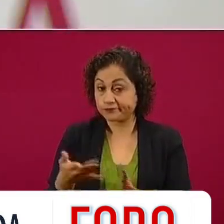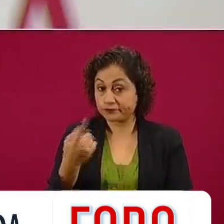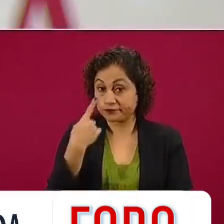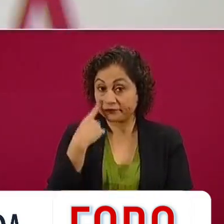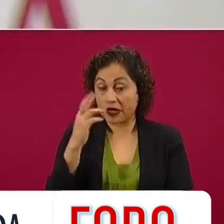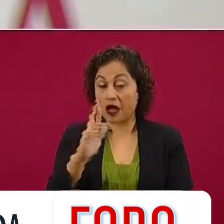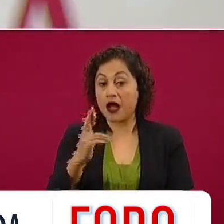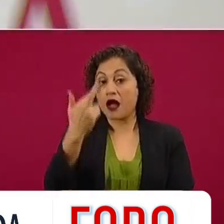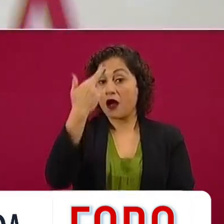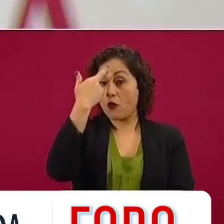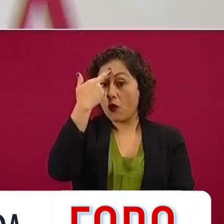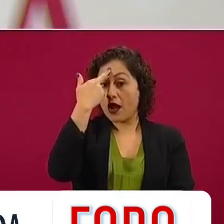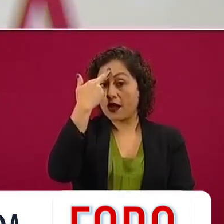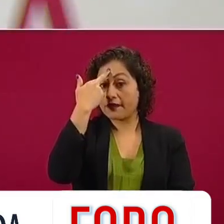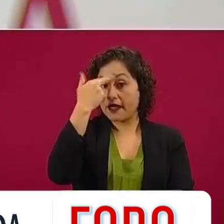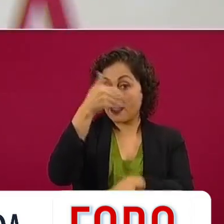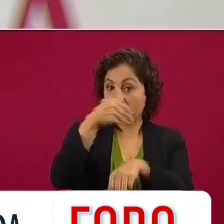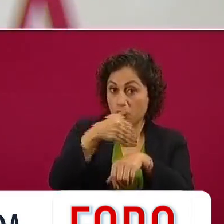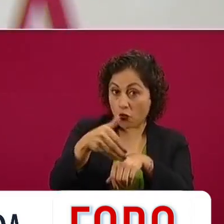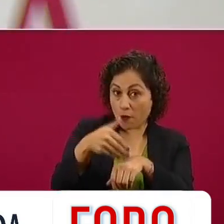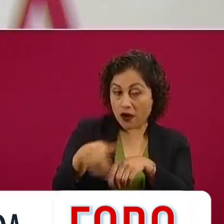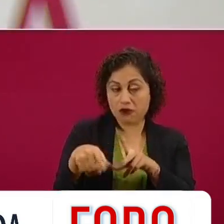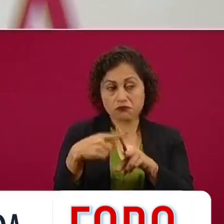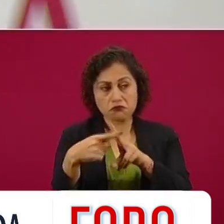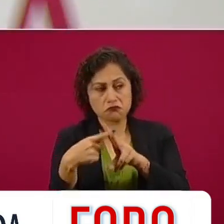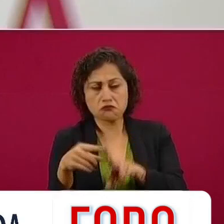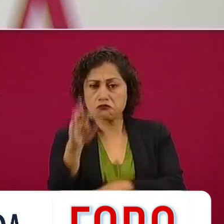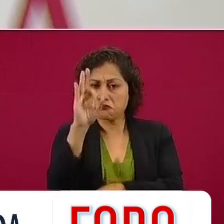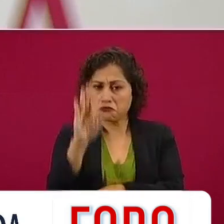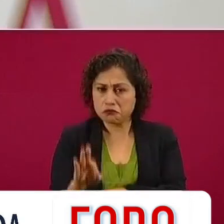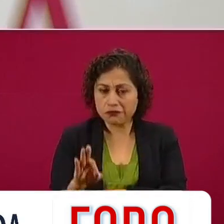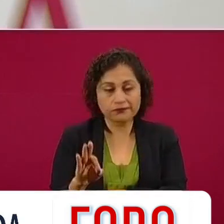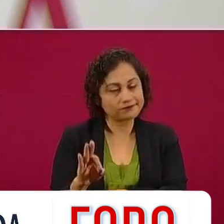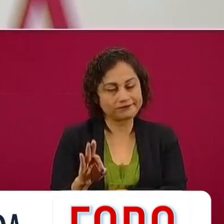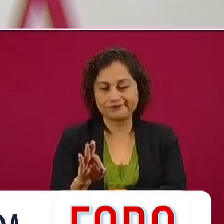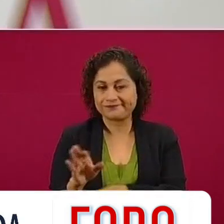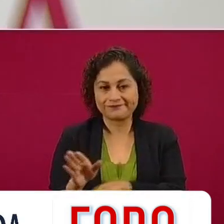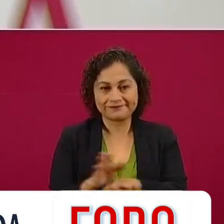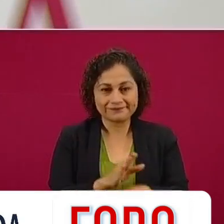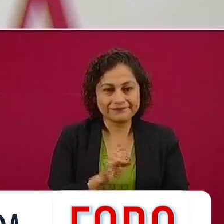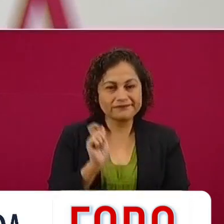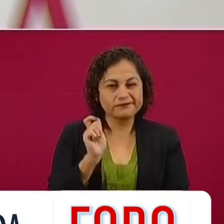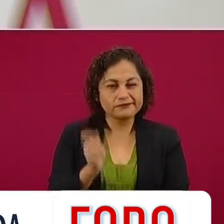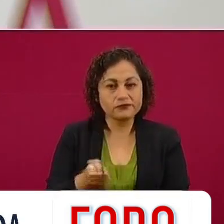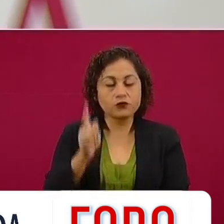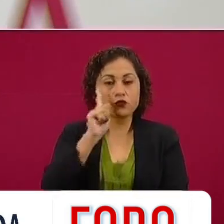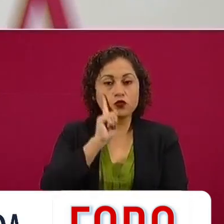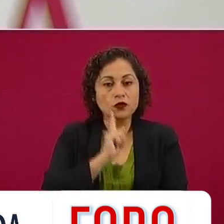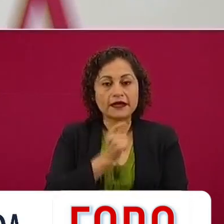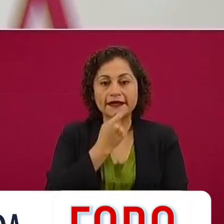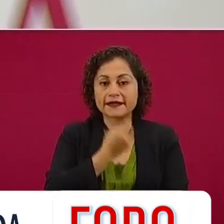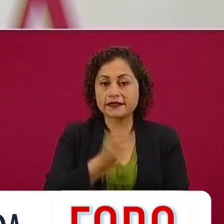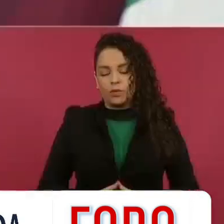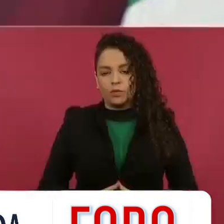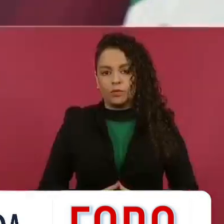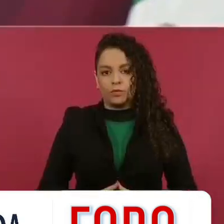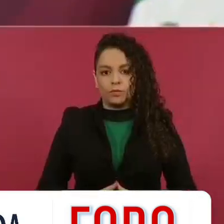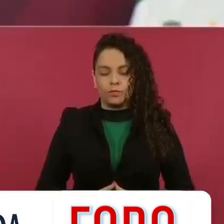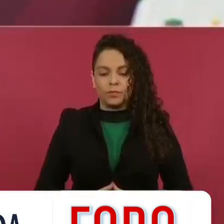presidente determinó que se buscara a los desaparecidos casa por casa, la funcionaria renunció al